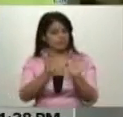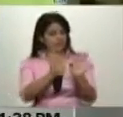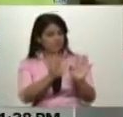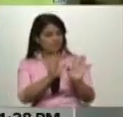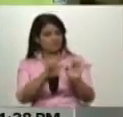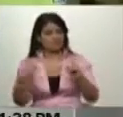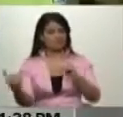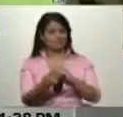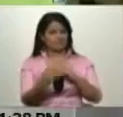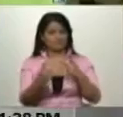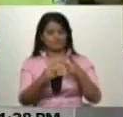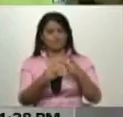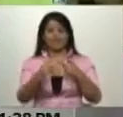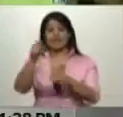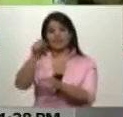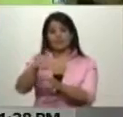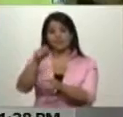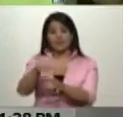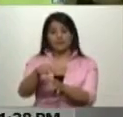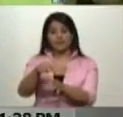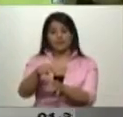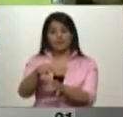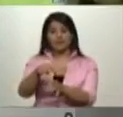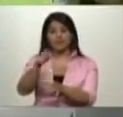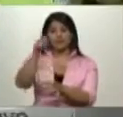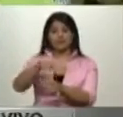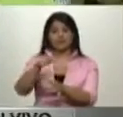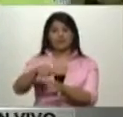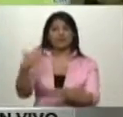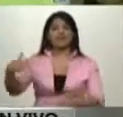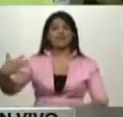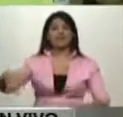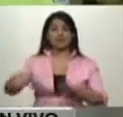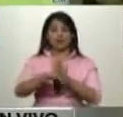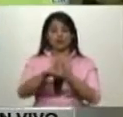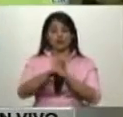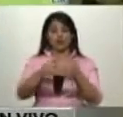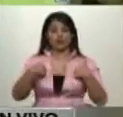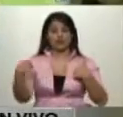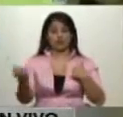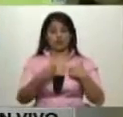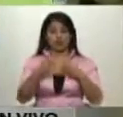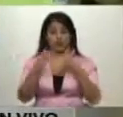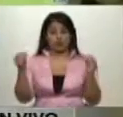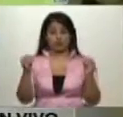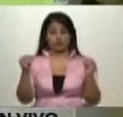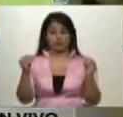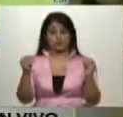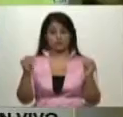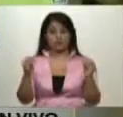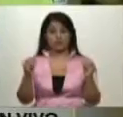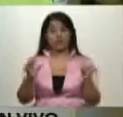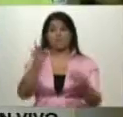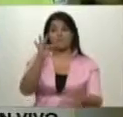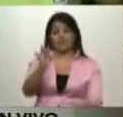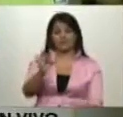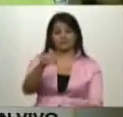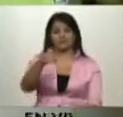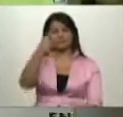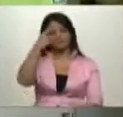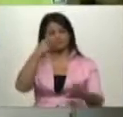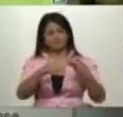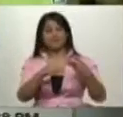semilla como objeto de derecho. Y bueno, y sobre todo el tema de la prohibición de